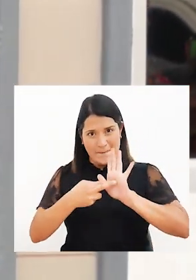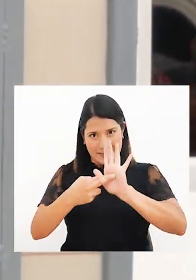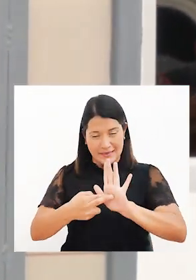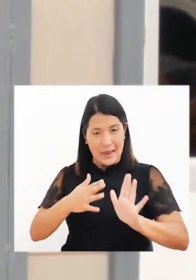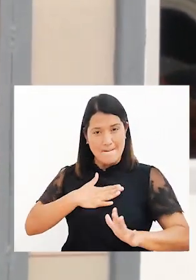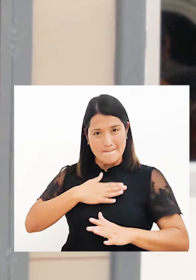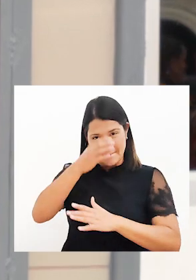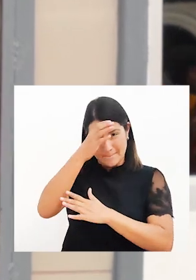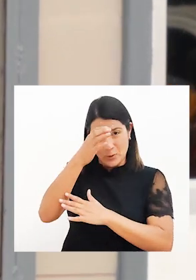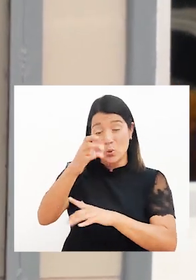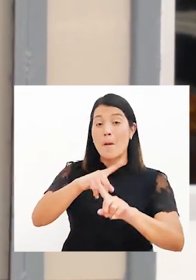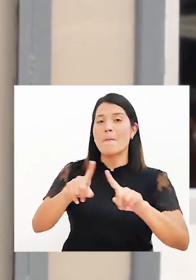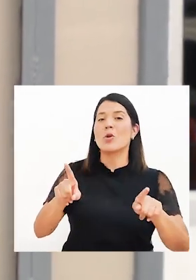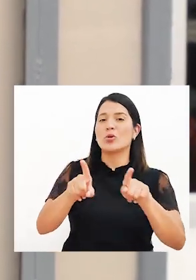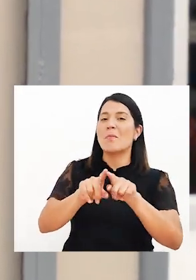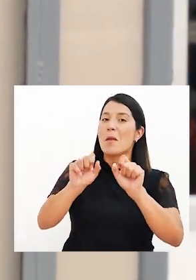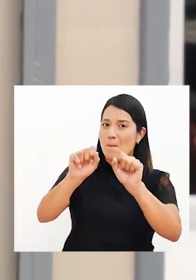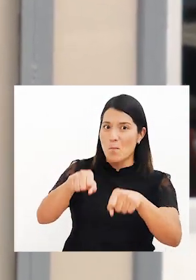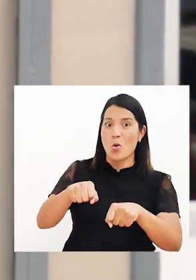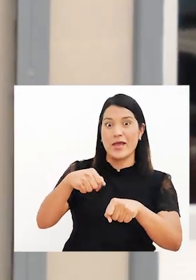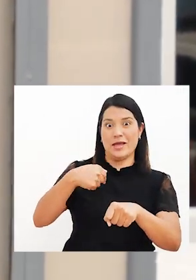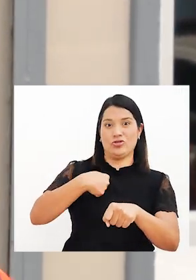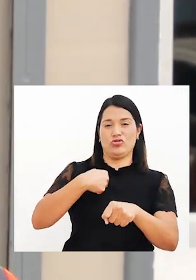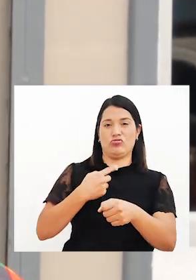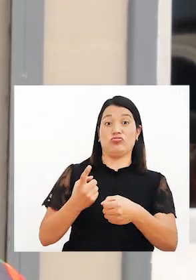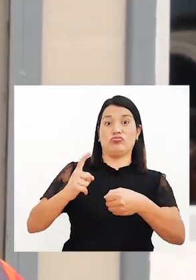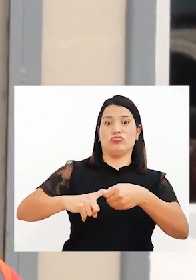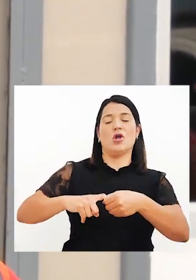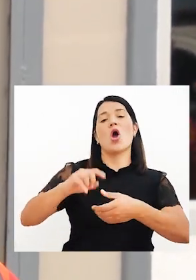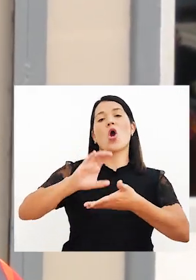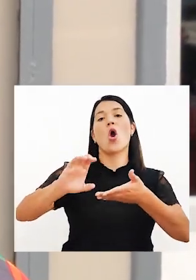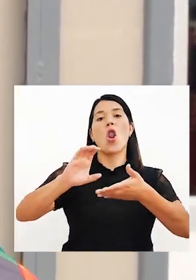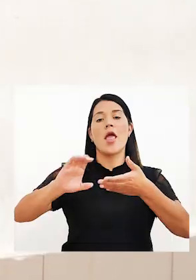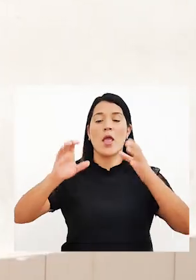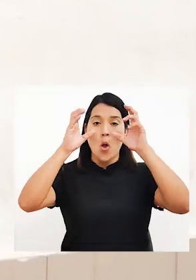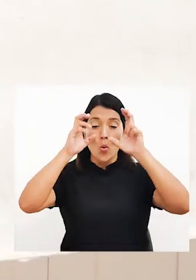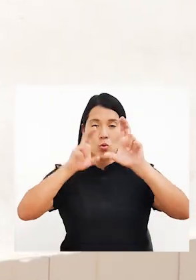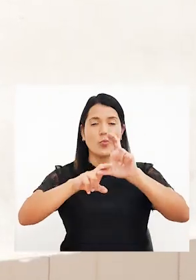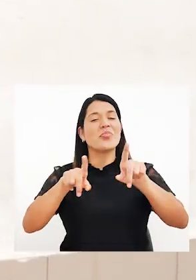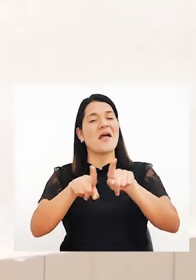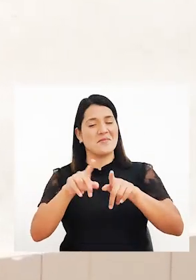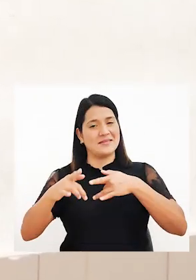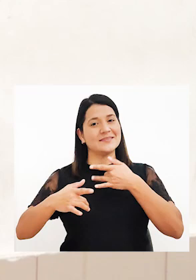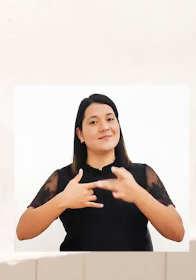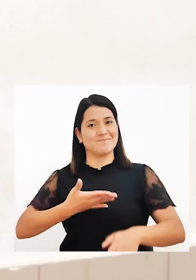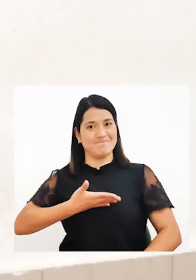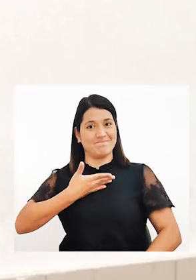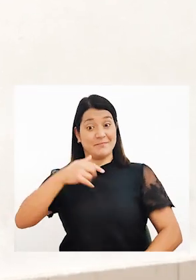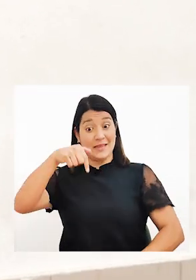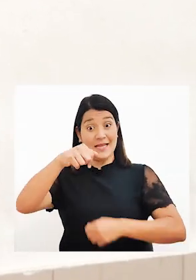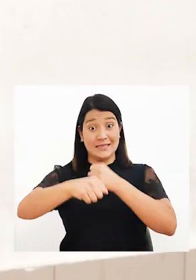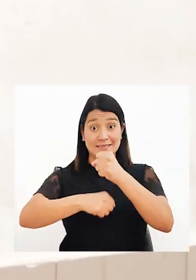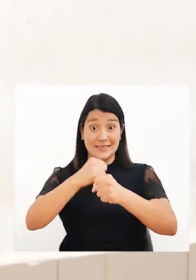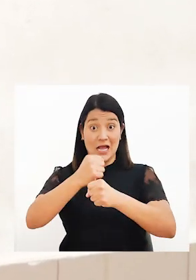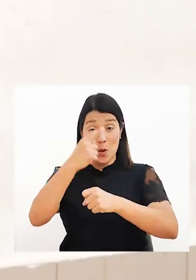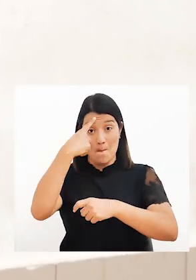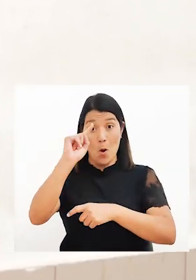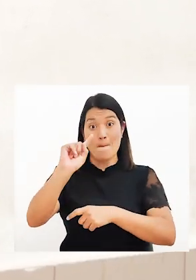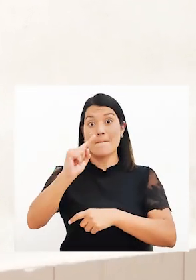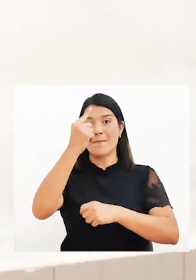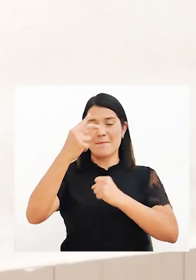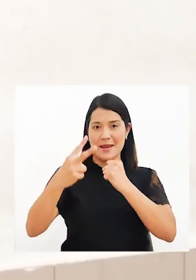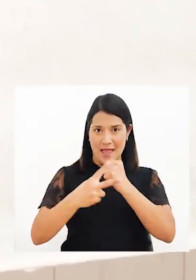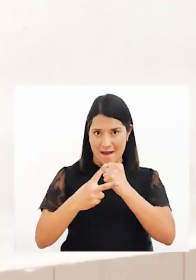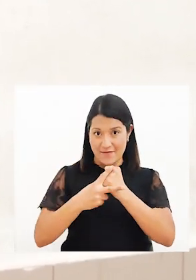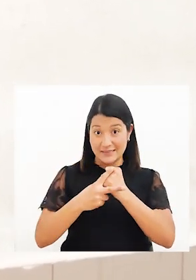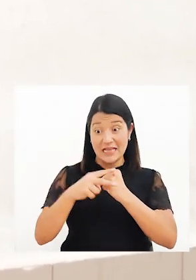también poder ser parte de ese colegio de licenciados y profesores. Este año, primera vez tanto